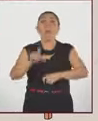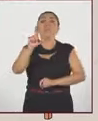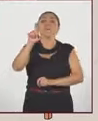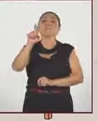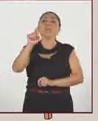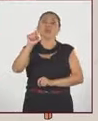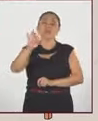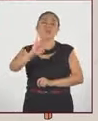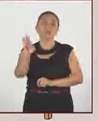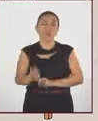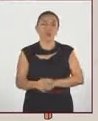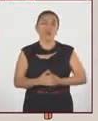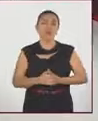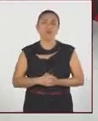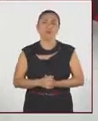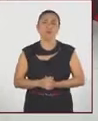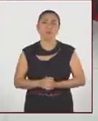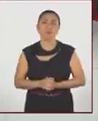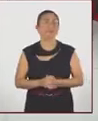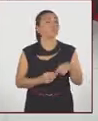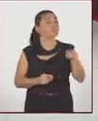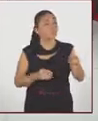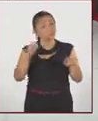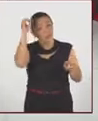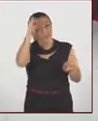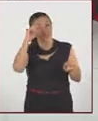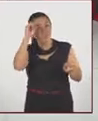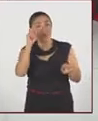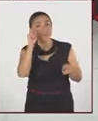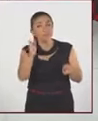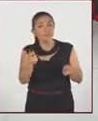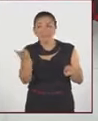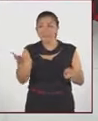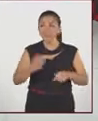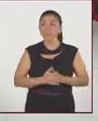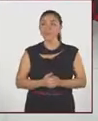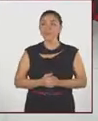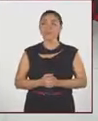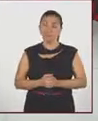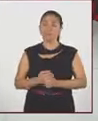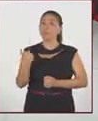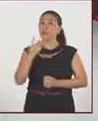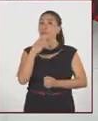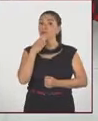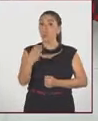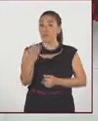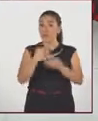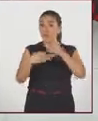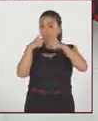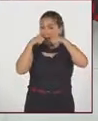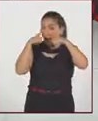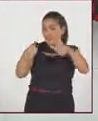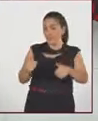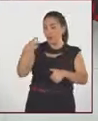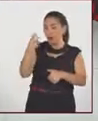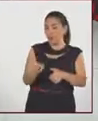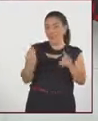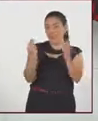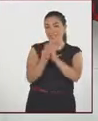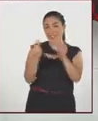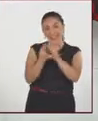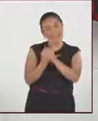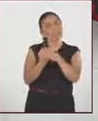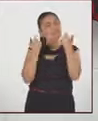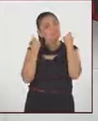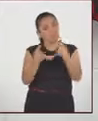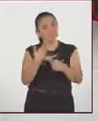20%. ¿Qué piensas al respecto de estos resultados, maestro? Qué bueno que pusieron atención en la clase, ¿no? Sí.